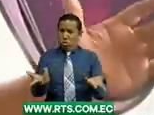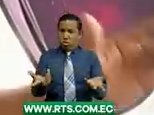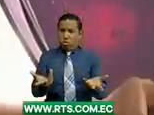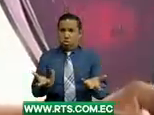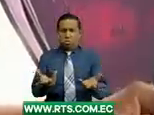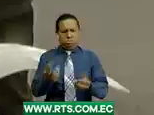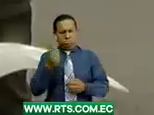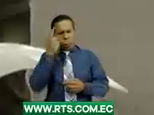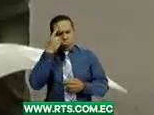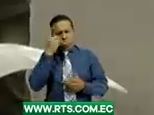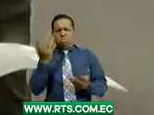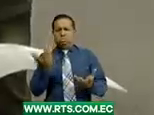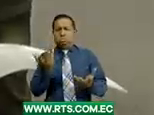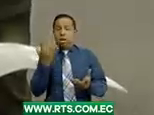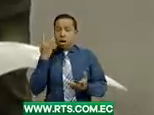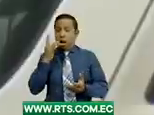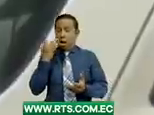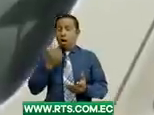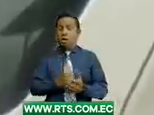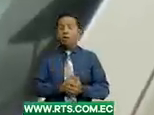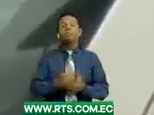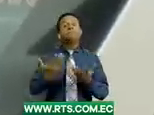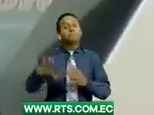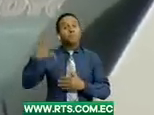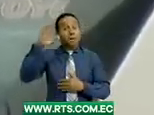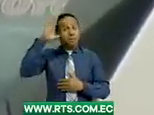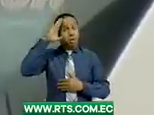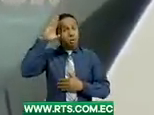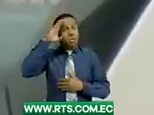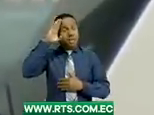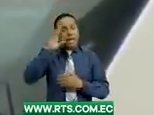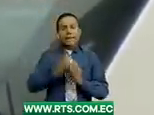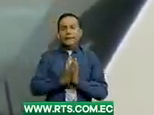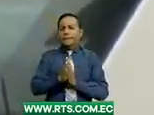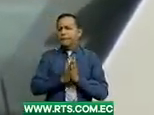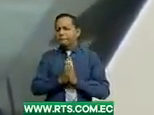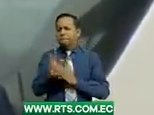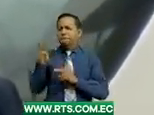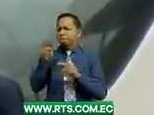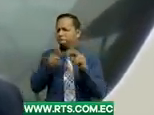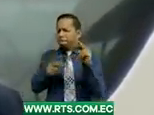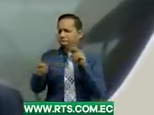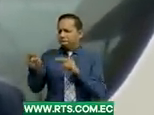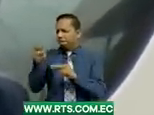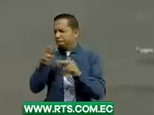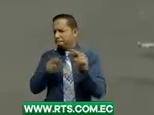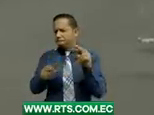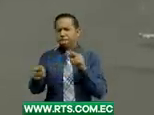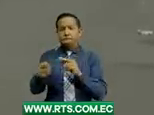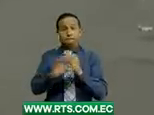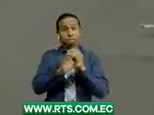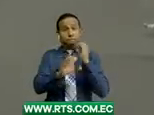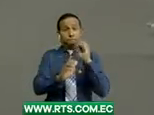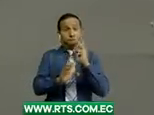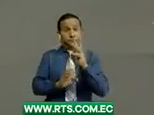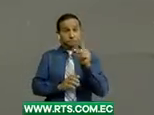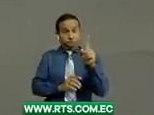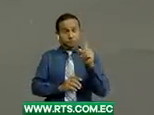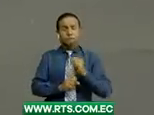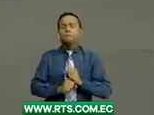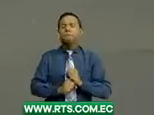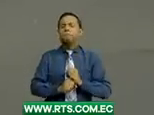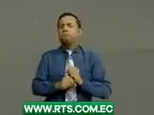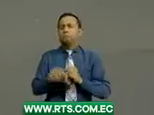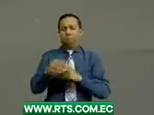es el delincuente. Pero la policía les seguía los pasos. El hecho delictivo ocurrió en un bus en la línea 61 que pasaba por el barrio de las